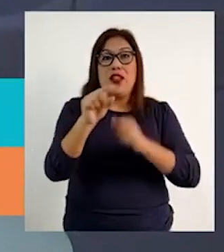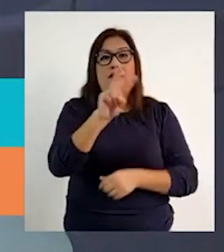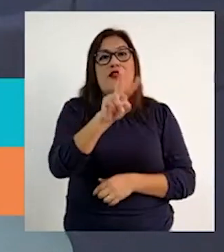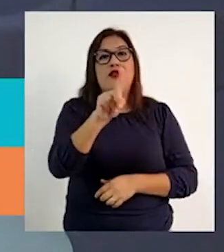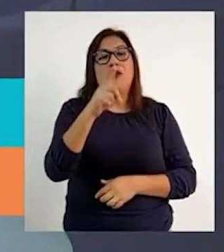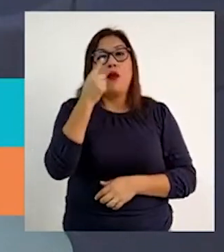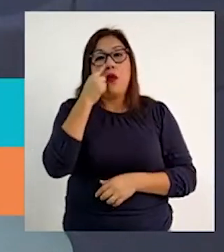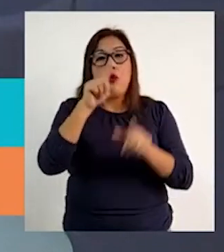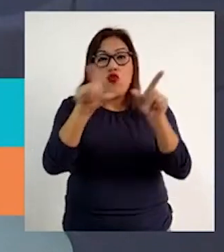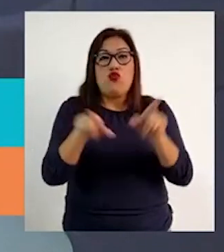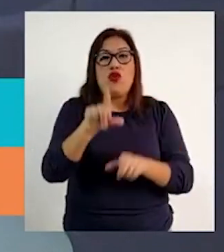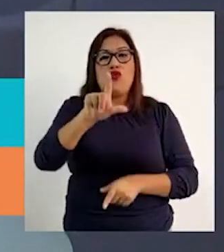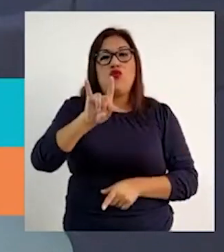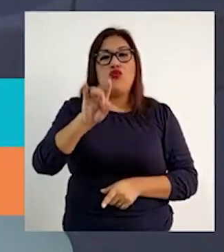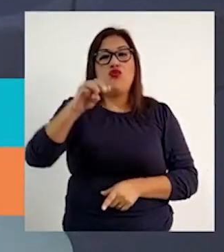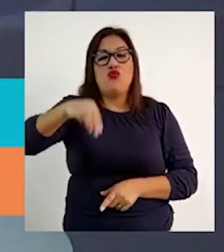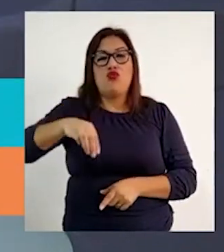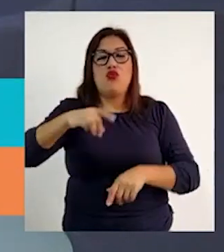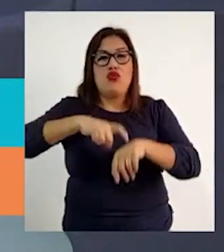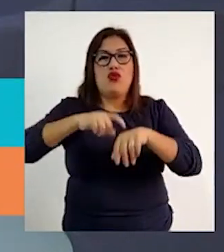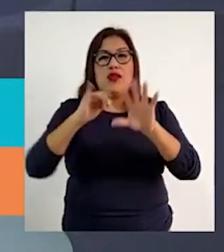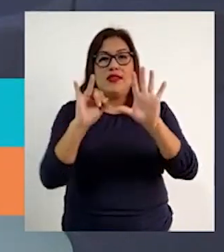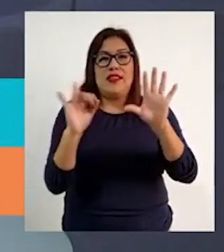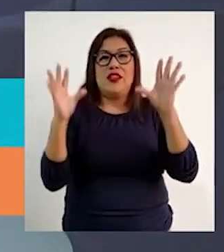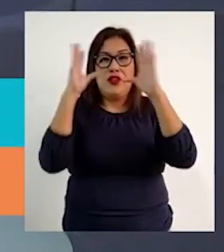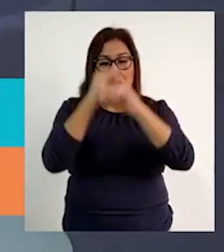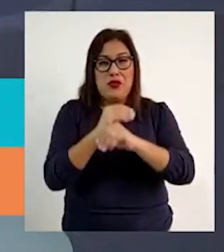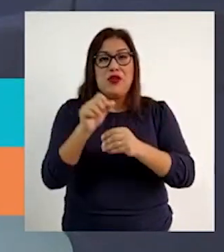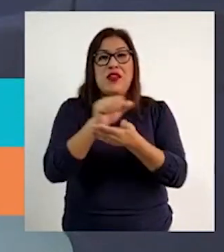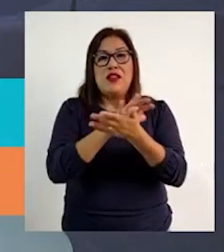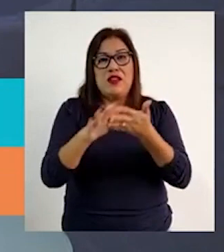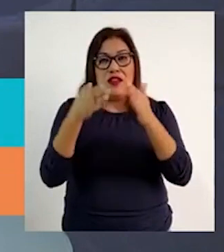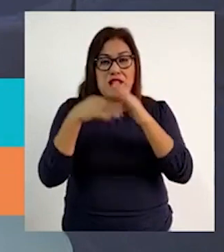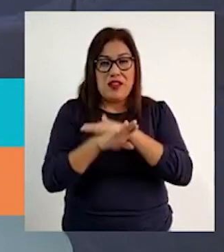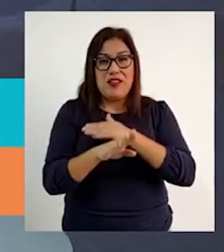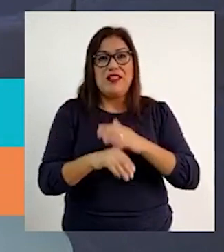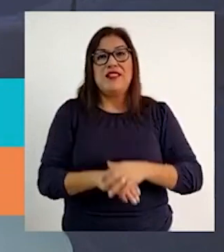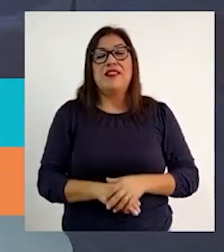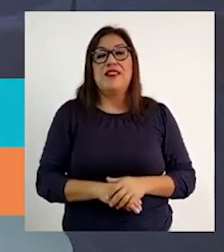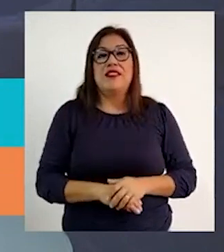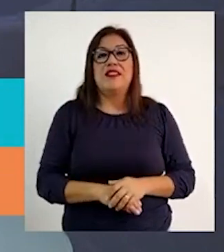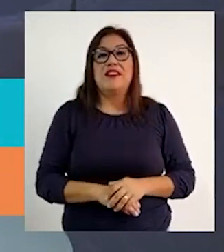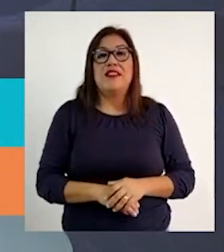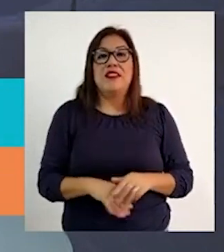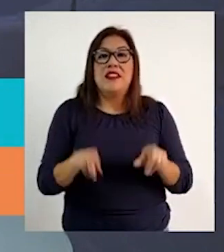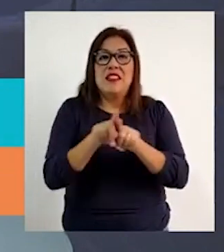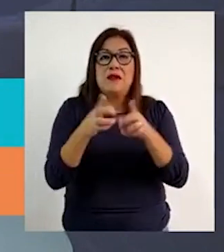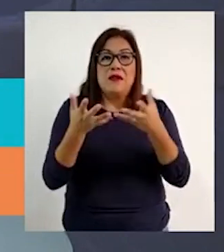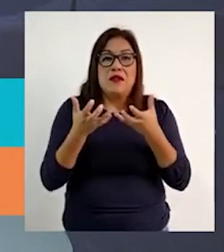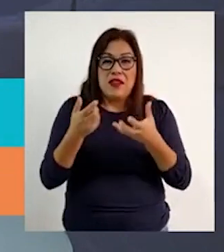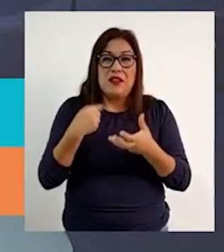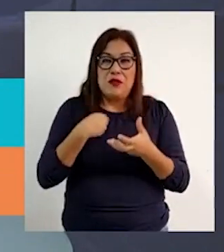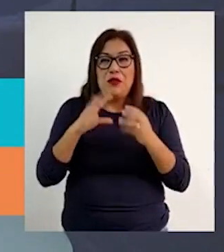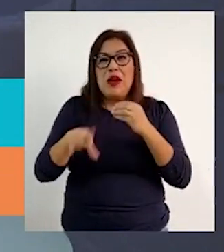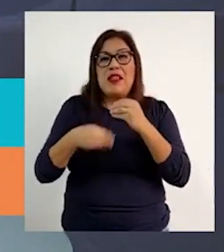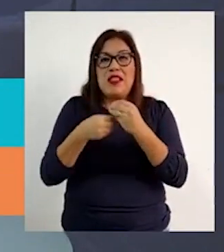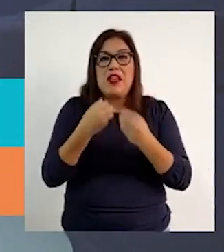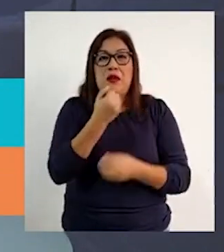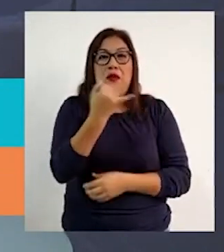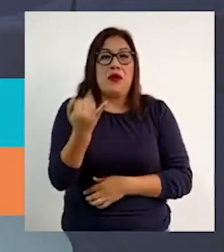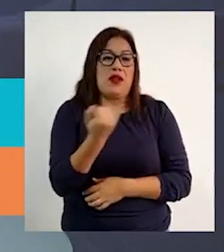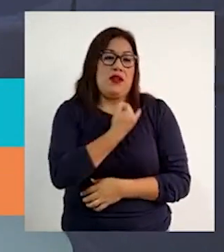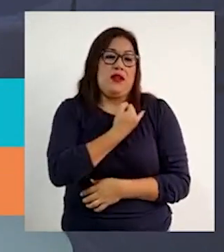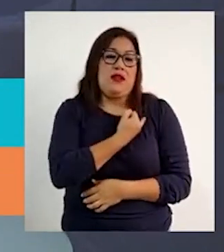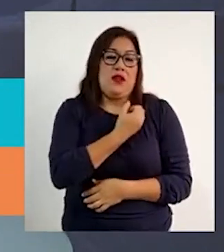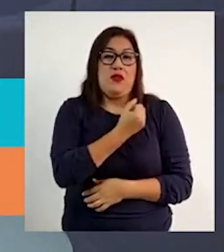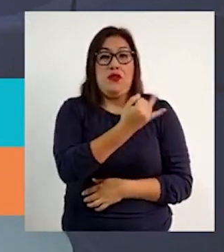el LUM a las 7 de la noche. Ingreso gratuito. Y quería también añadir que somos varias instituciones que estamos haciendo este concierto posible, entre